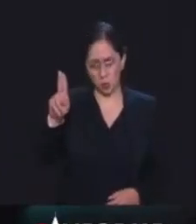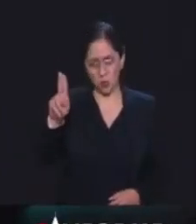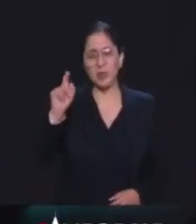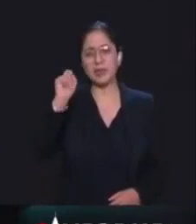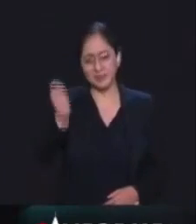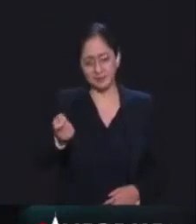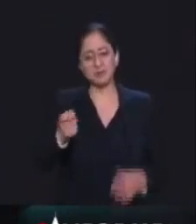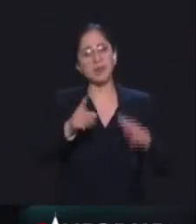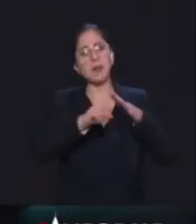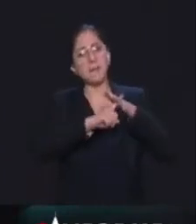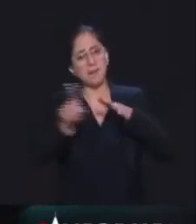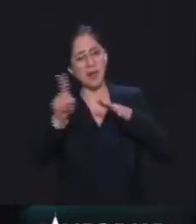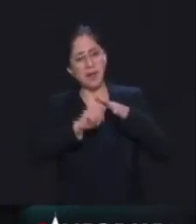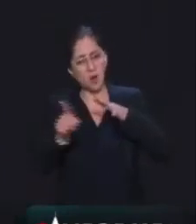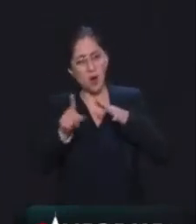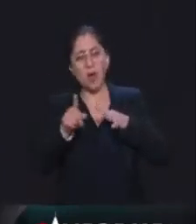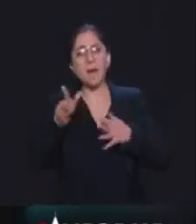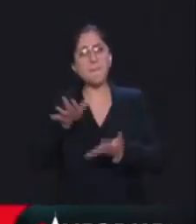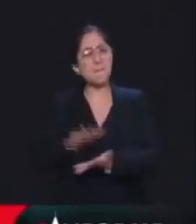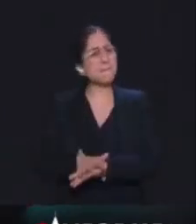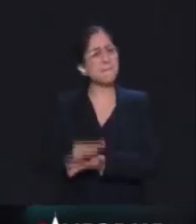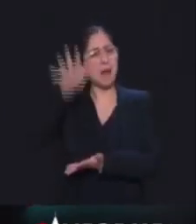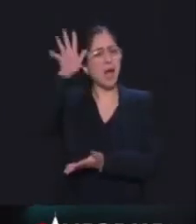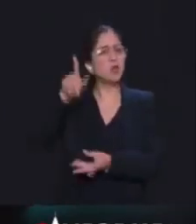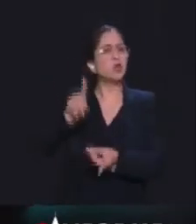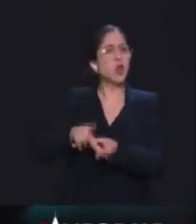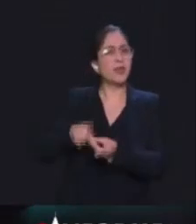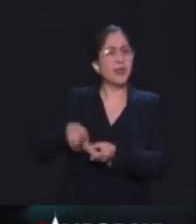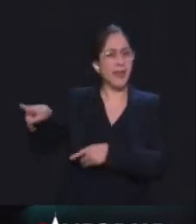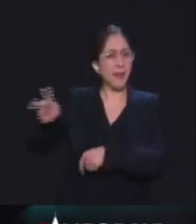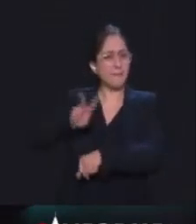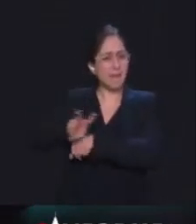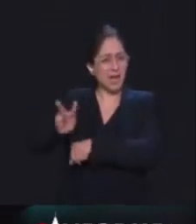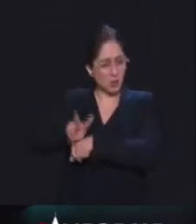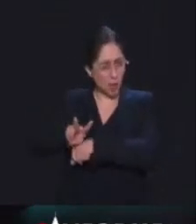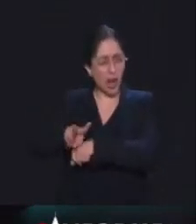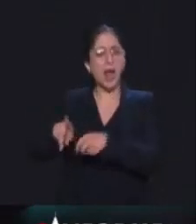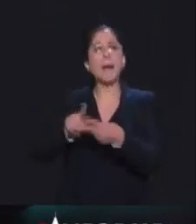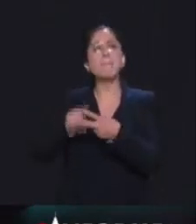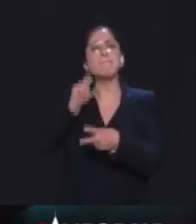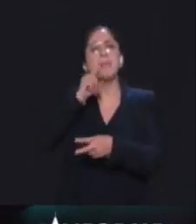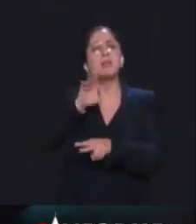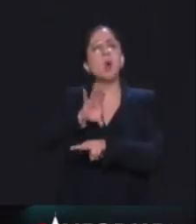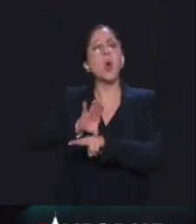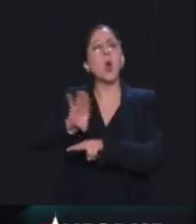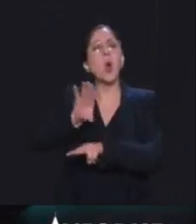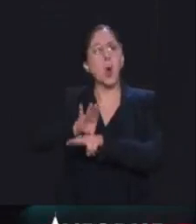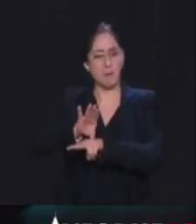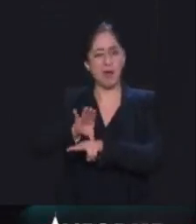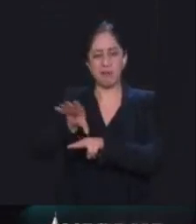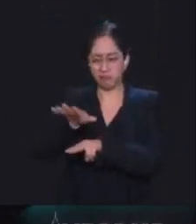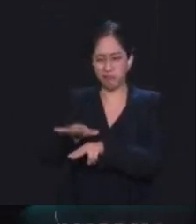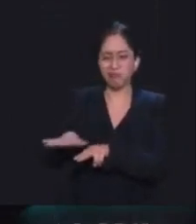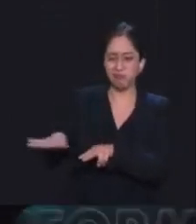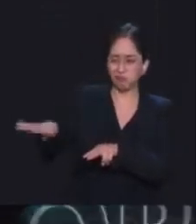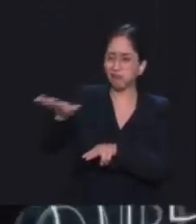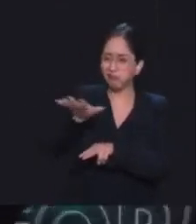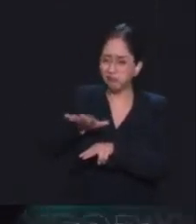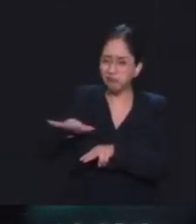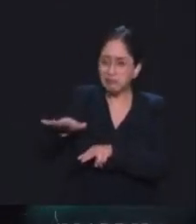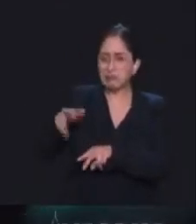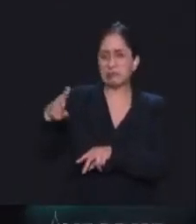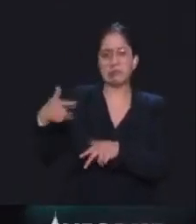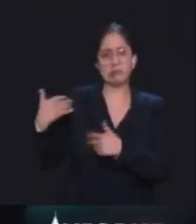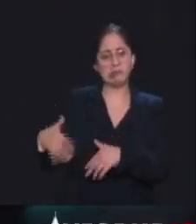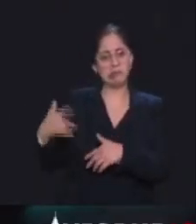Caribe, específicamente de Venezuela, y en algunos casos también de Colombia, déjame decirte. Es un tema muy, muy